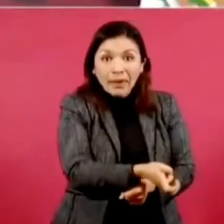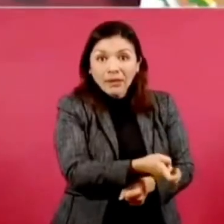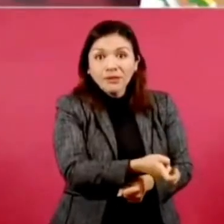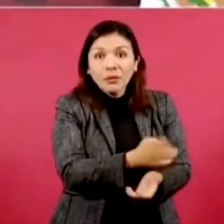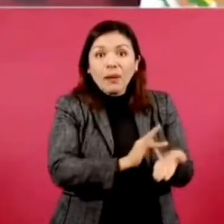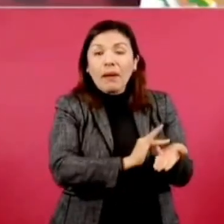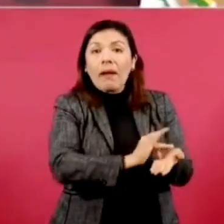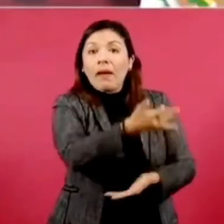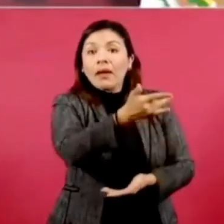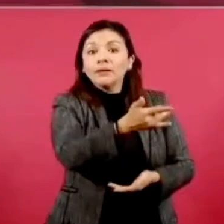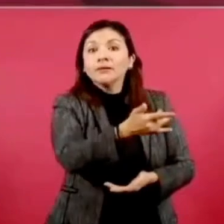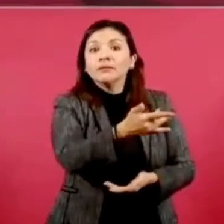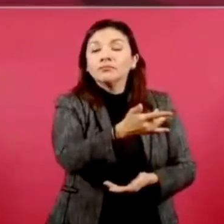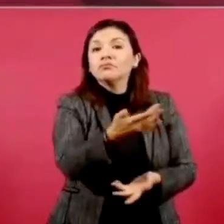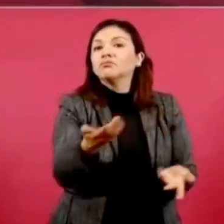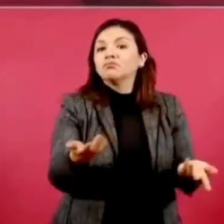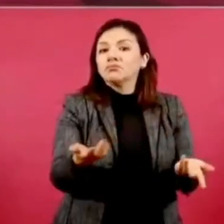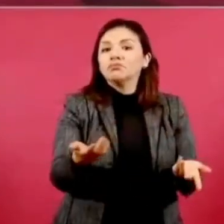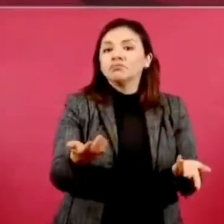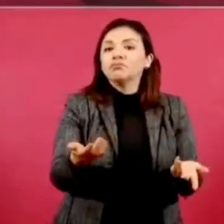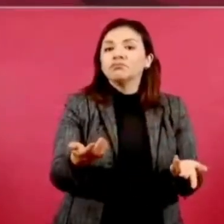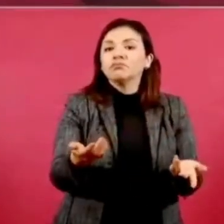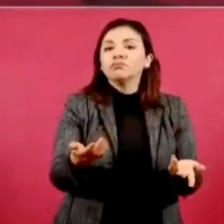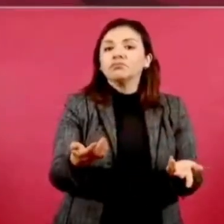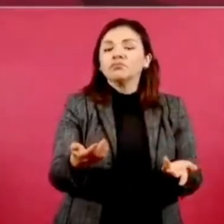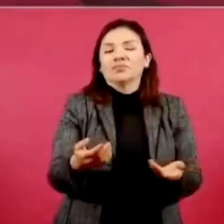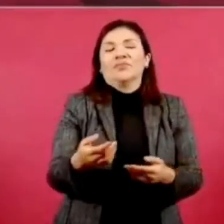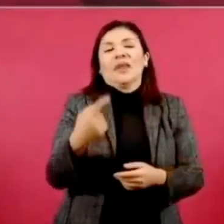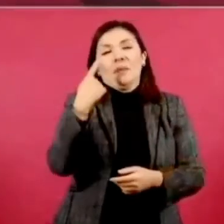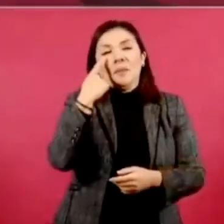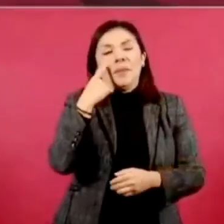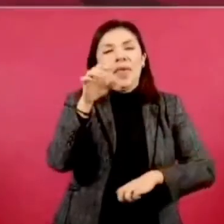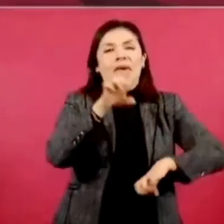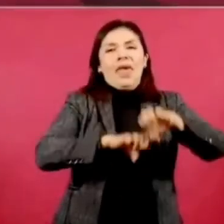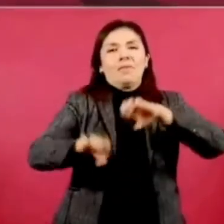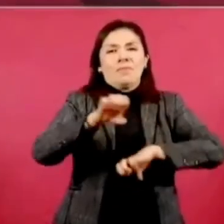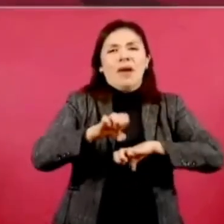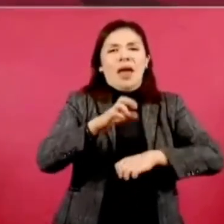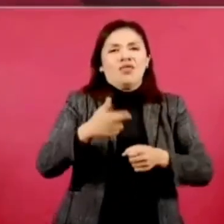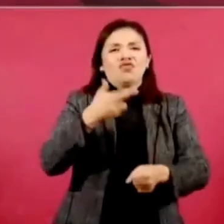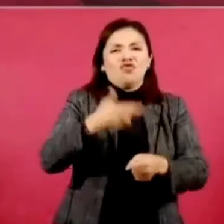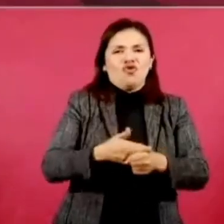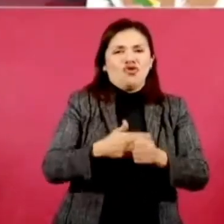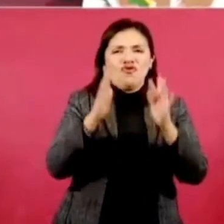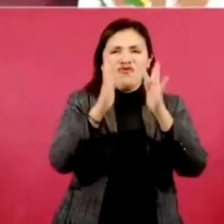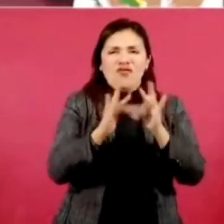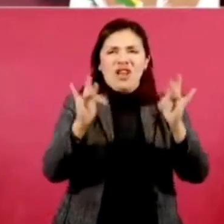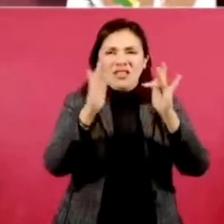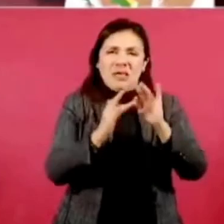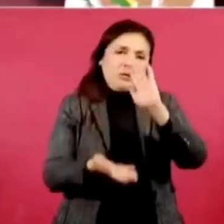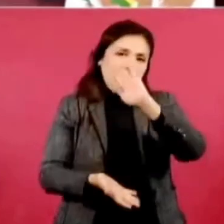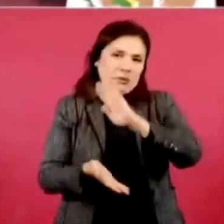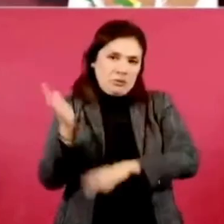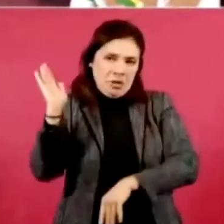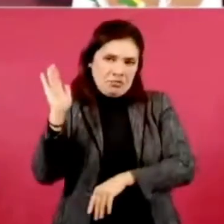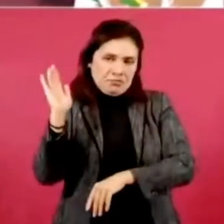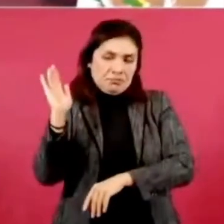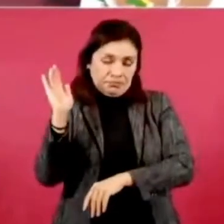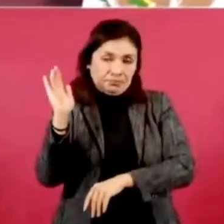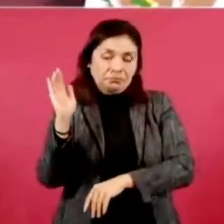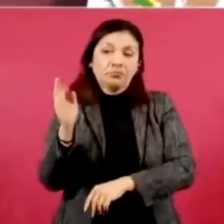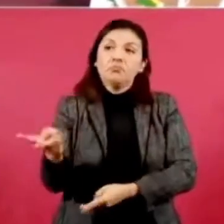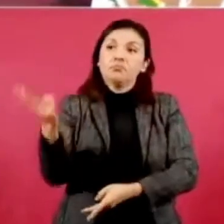Se va el embajador de Francia y se vino a despedir